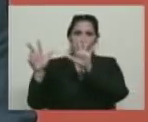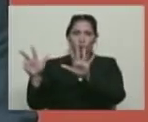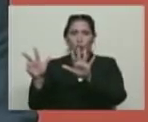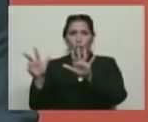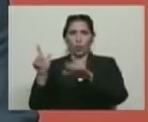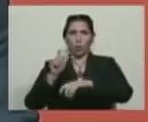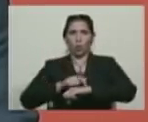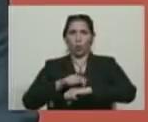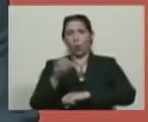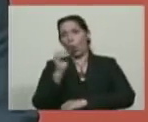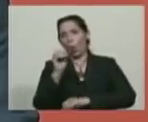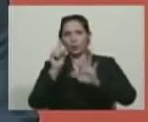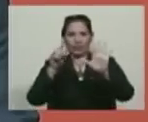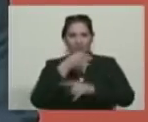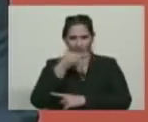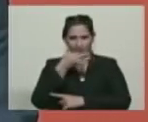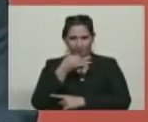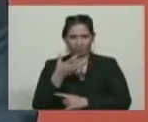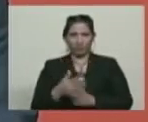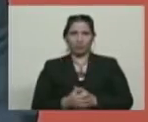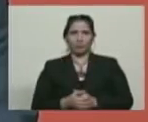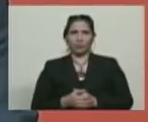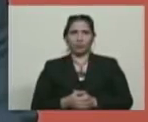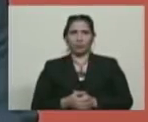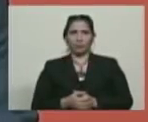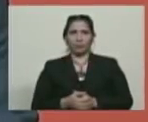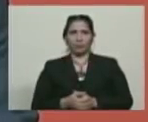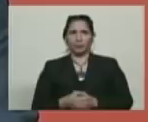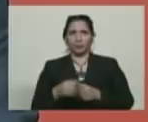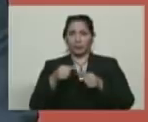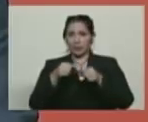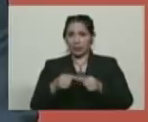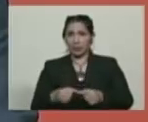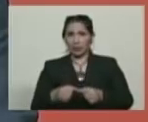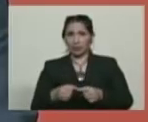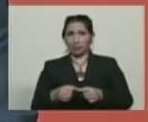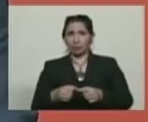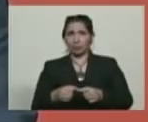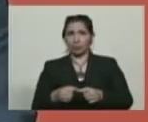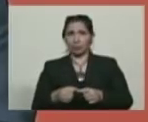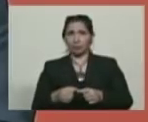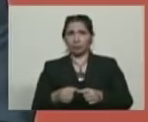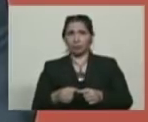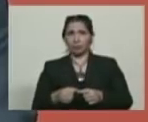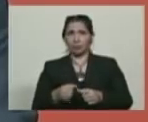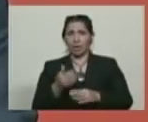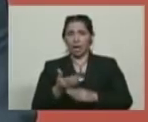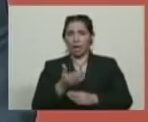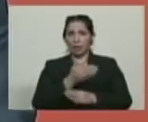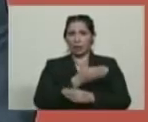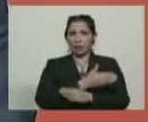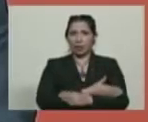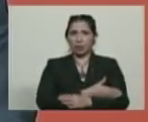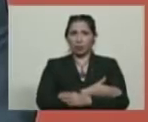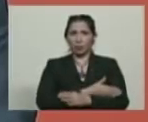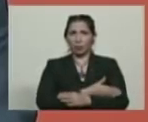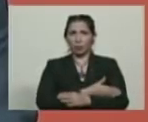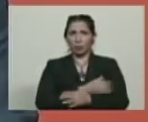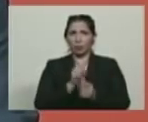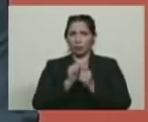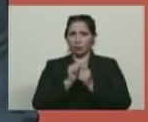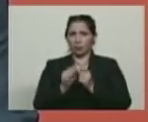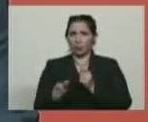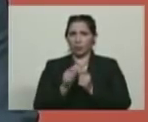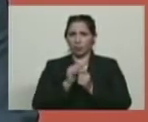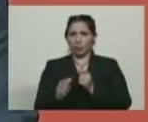tarde queda vigente el antiguo cono monetario